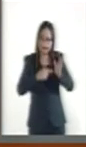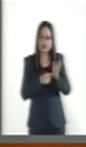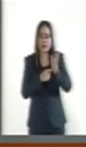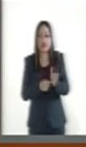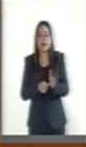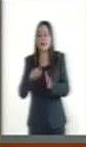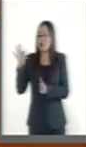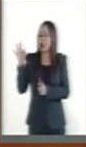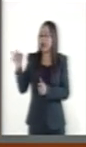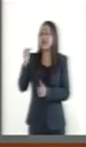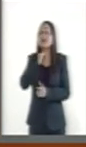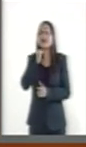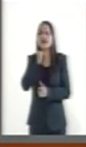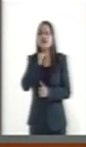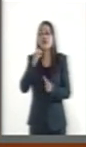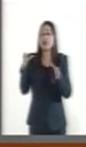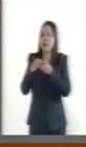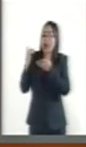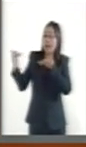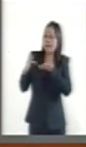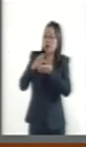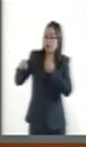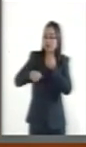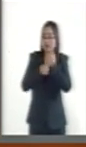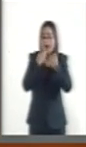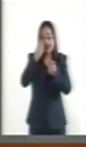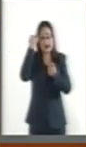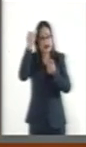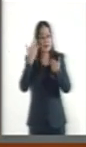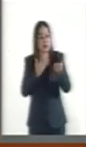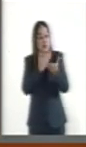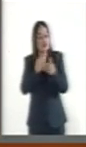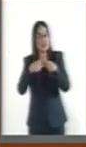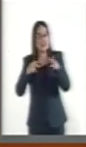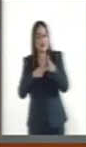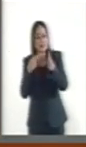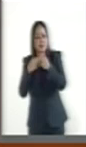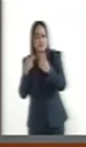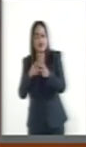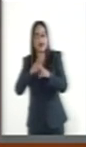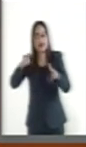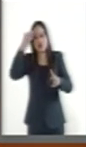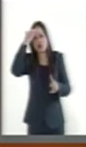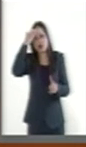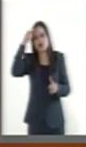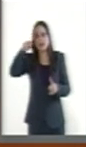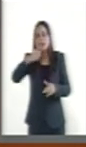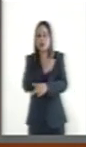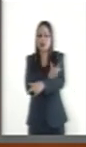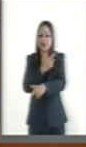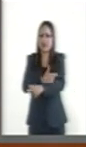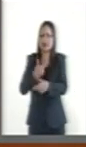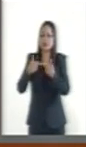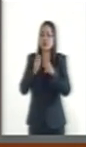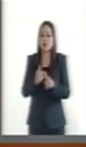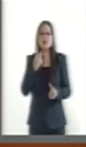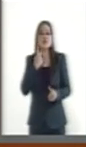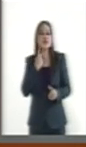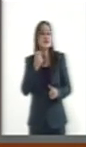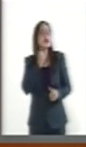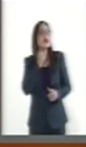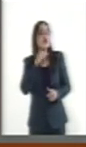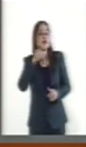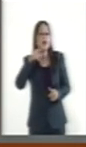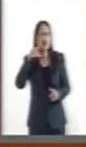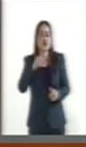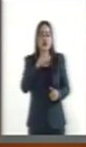los 40 senadores que respaldan esta iniciativa, que la firmaron, reconozco a los coordinadores, al senador